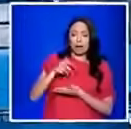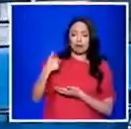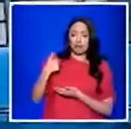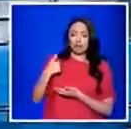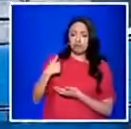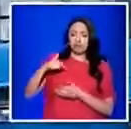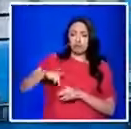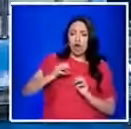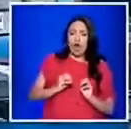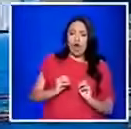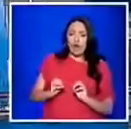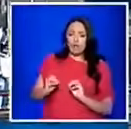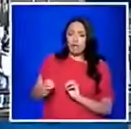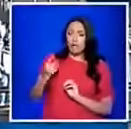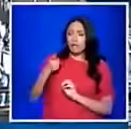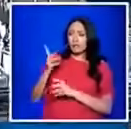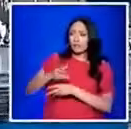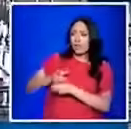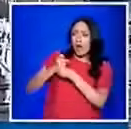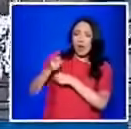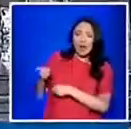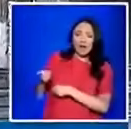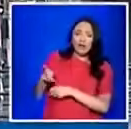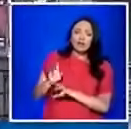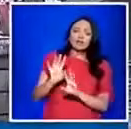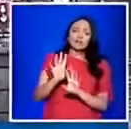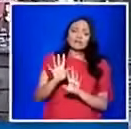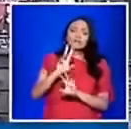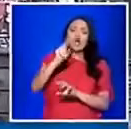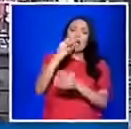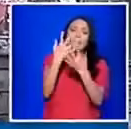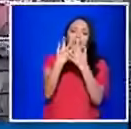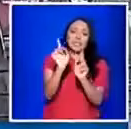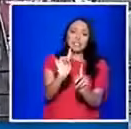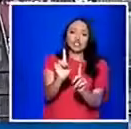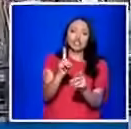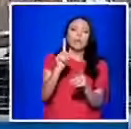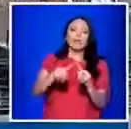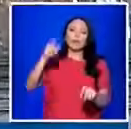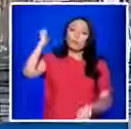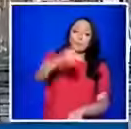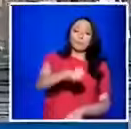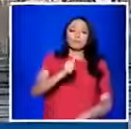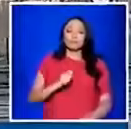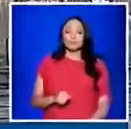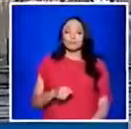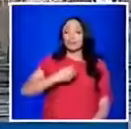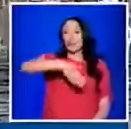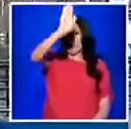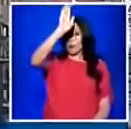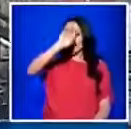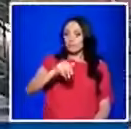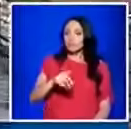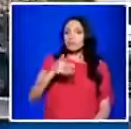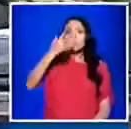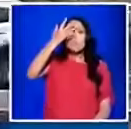actuado con la seguridad, no de mandarles presos, sino mandarles garroteando. ¿Por qué? Porque vemos